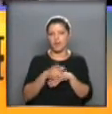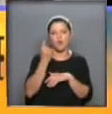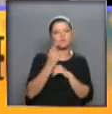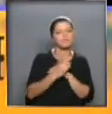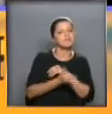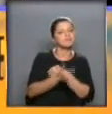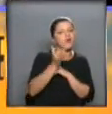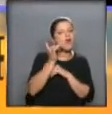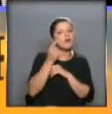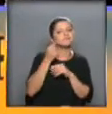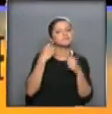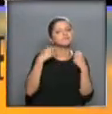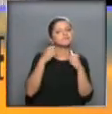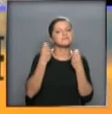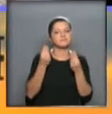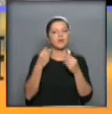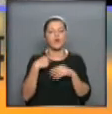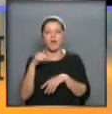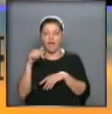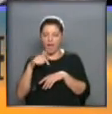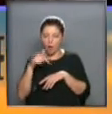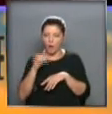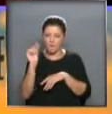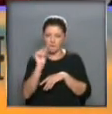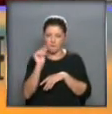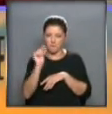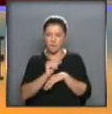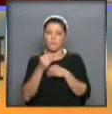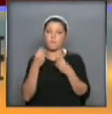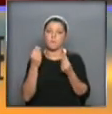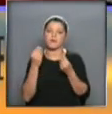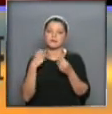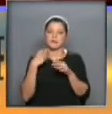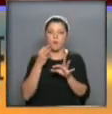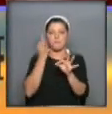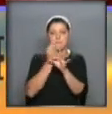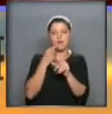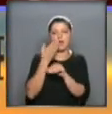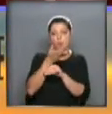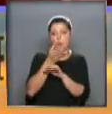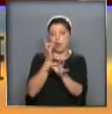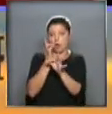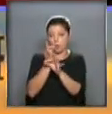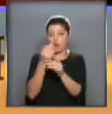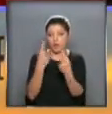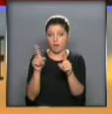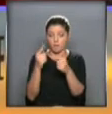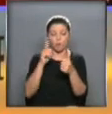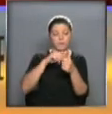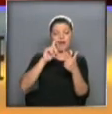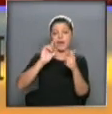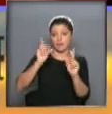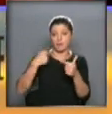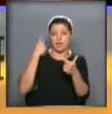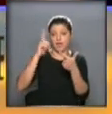ahora en este momento, poco. Poquito. Poco porque tengo muchas cosas. Voy a la escuela de música. También estudio